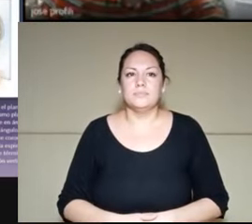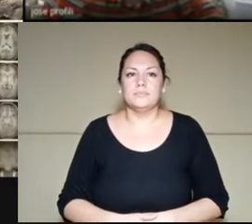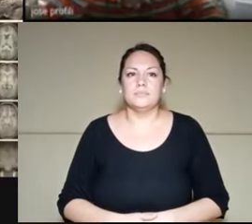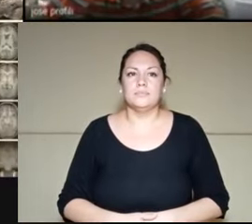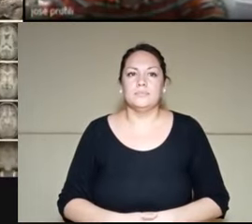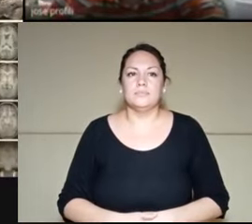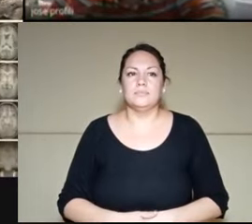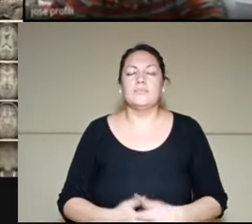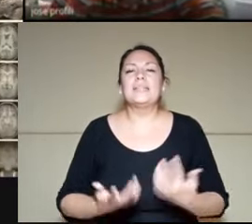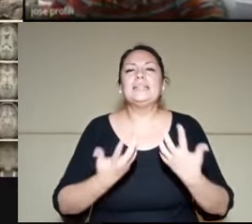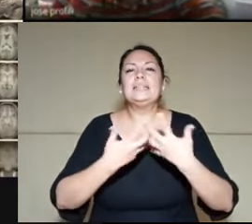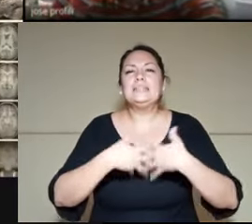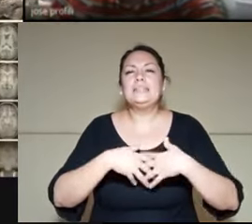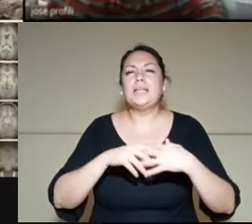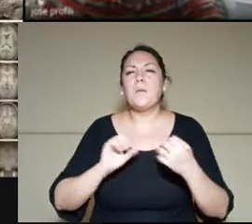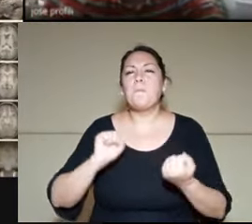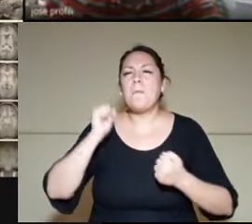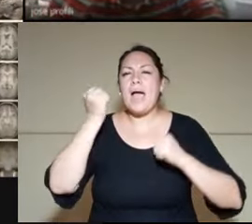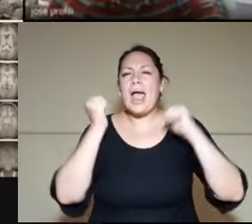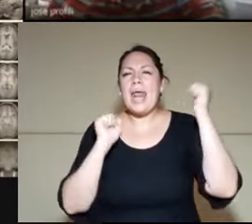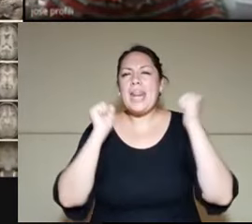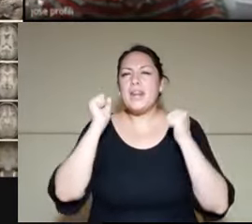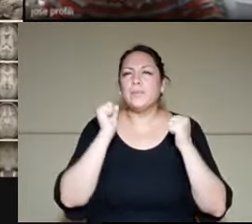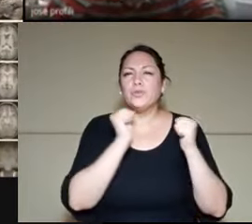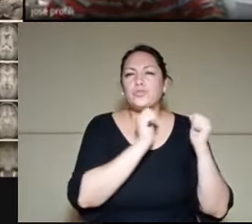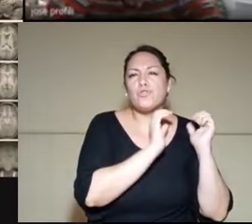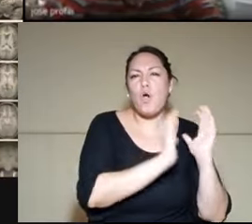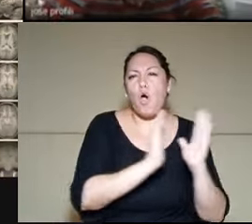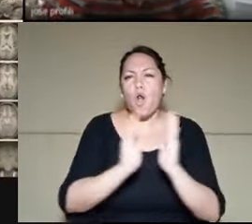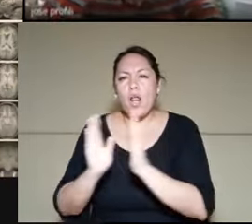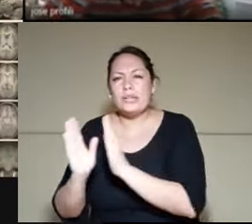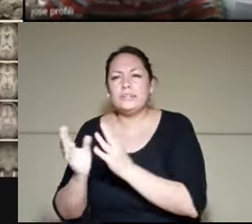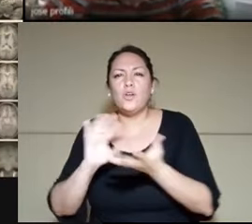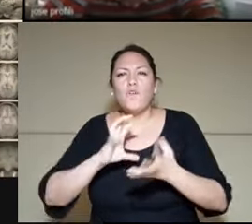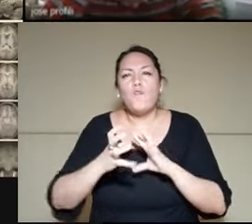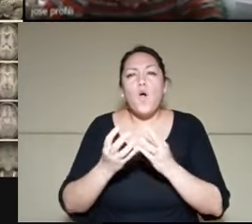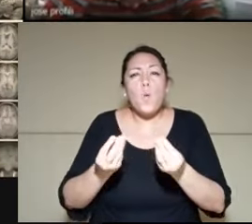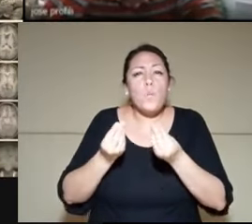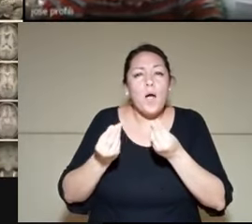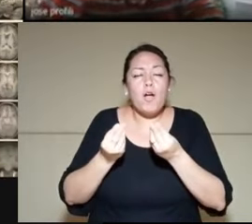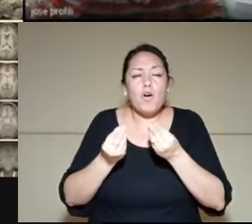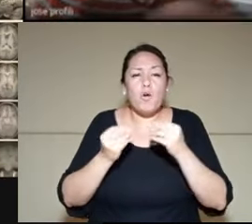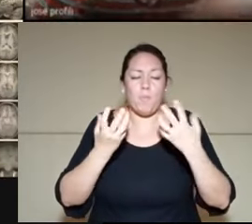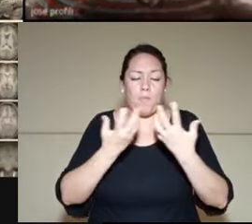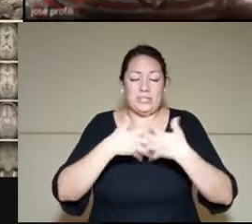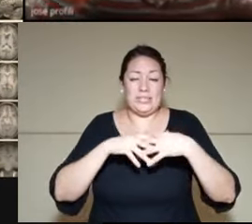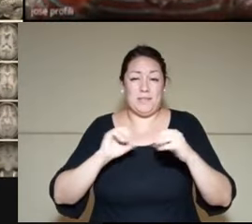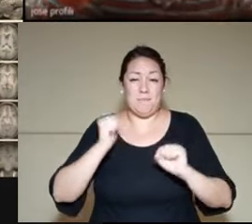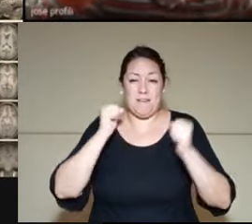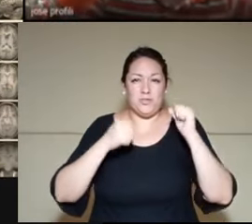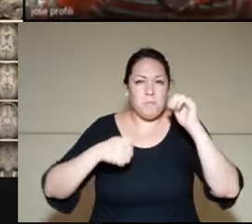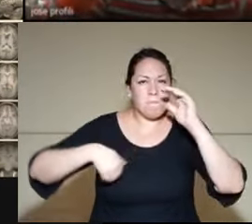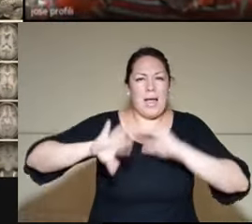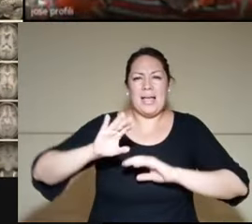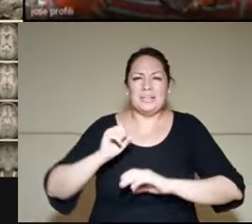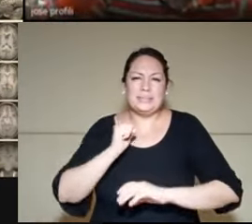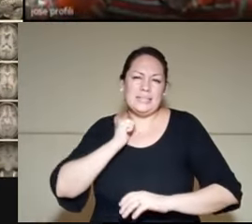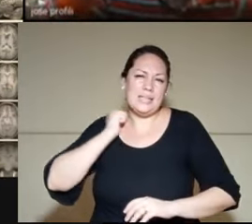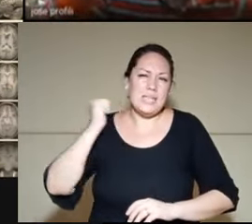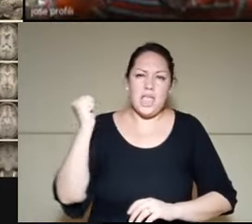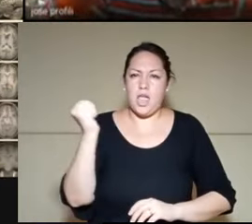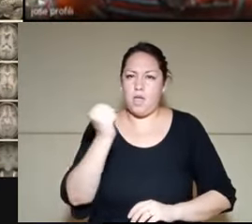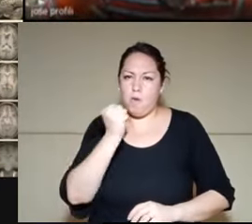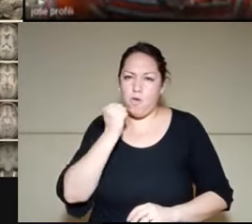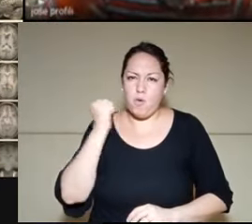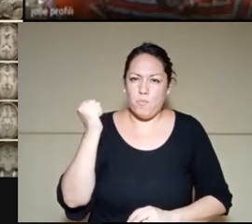Bueno, ¿cómo se organiza este sistema nervioso? Ustedes saben que el sistema nervioso es uno de los sistemas más importantes del organismo,